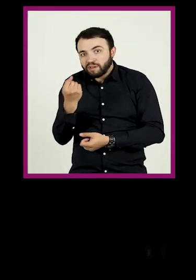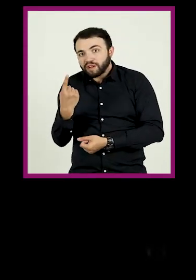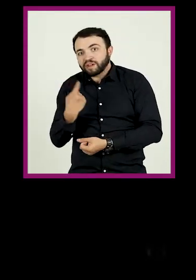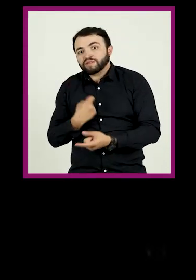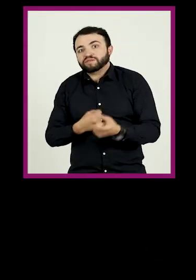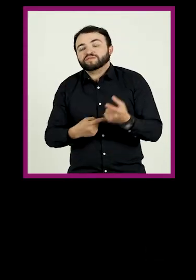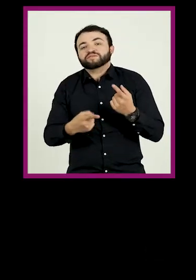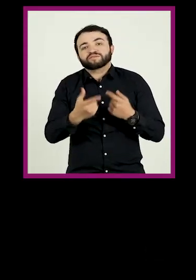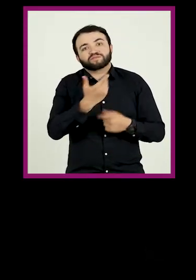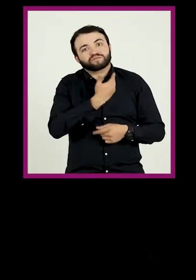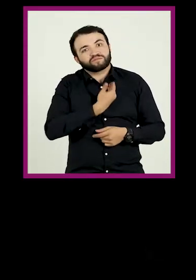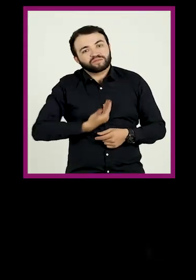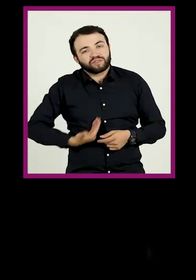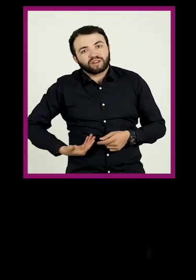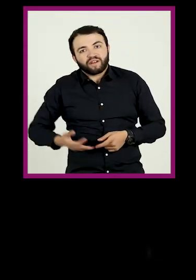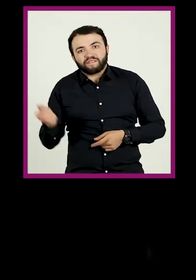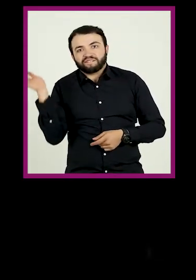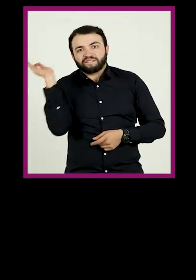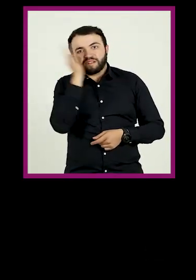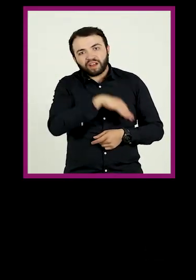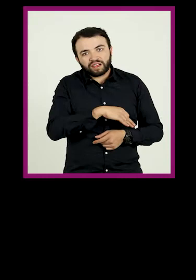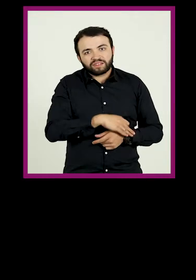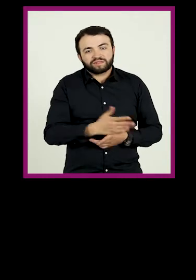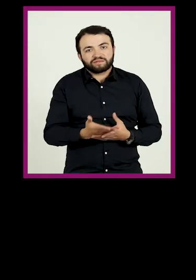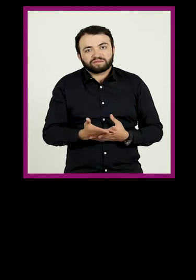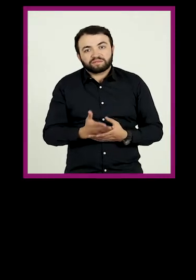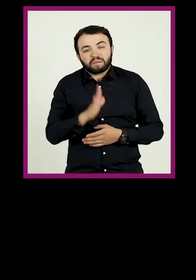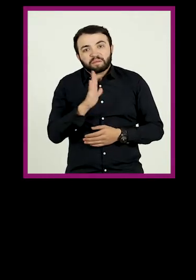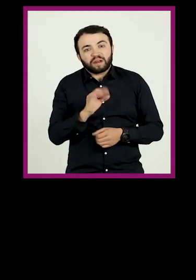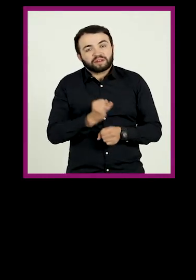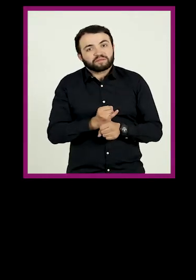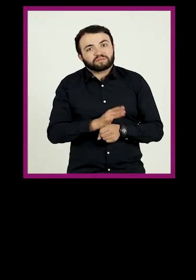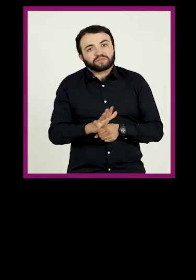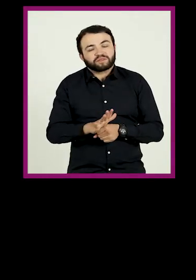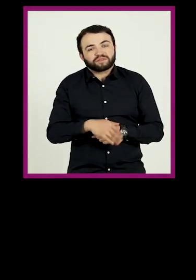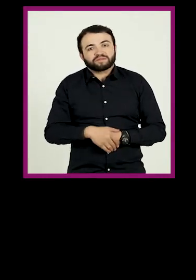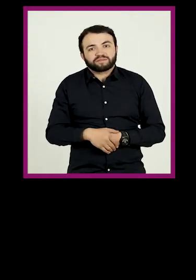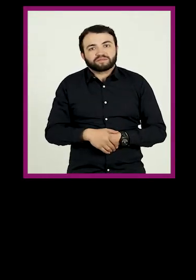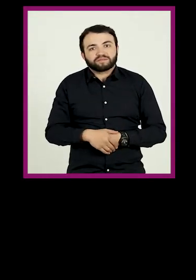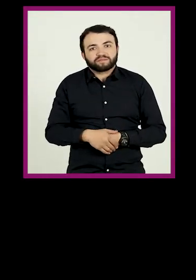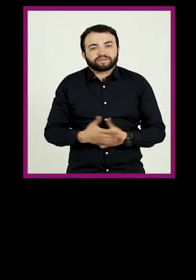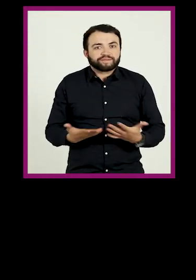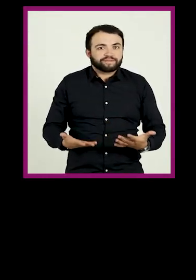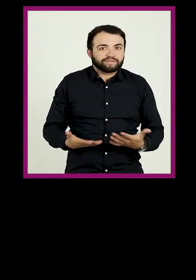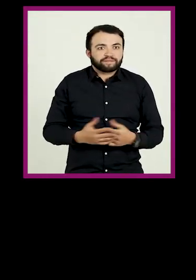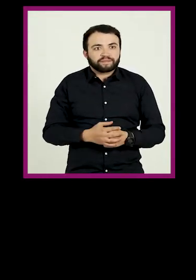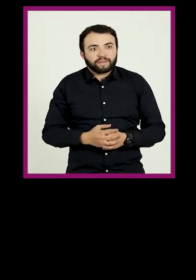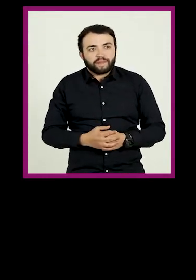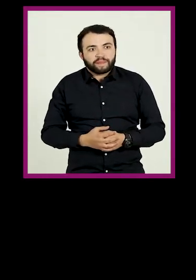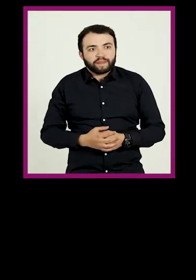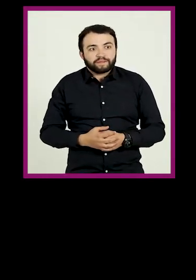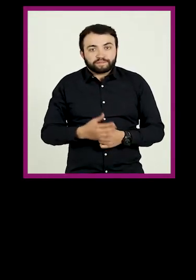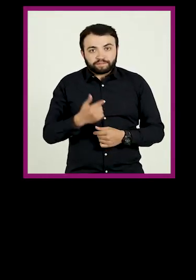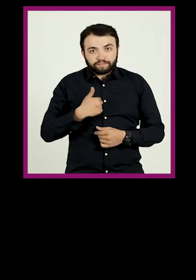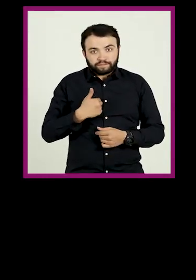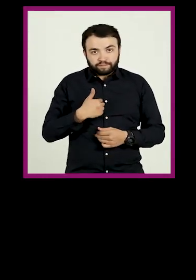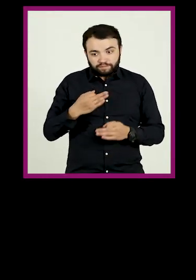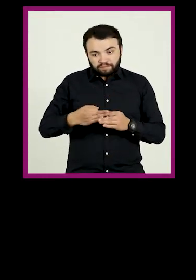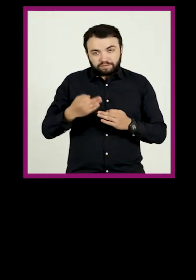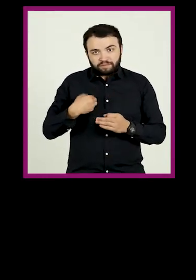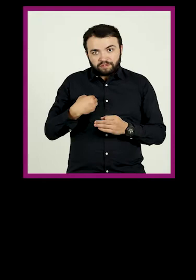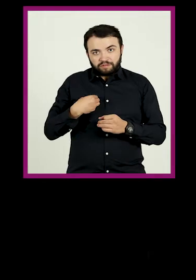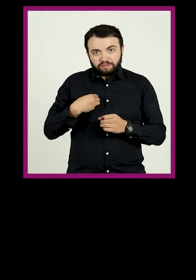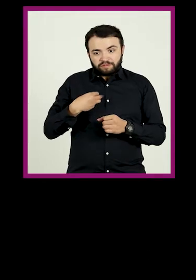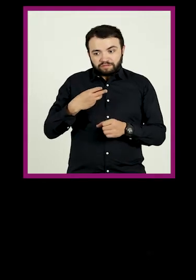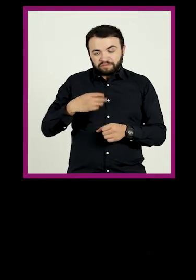presidente corrupto e ignorante, apoyado por otros iguales, parecen imposibles. De nuevo, a pesar